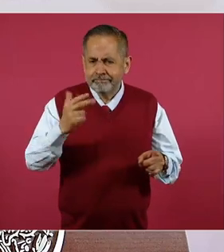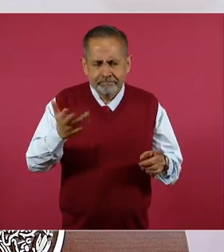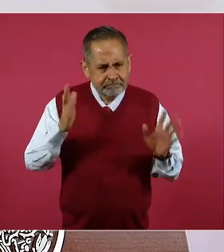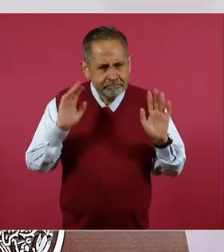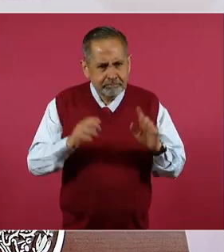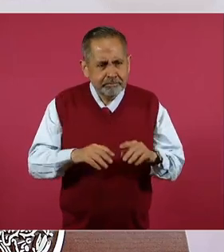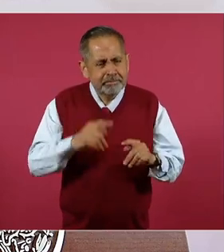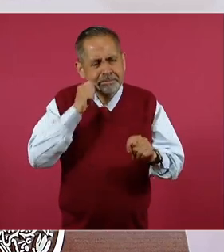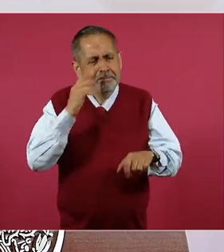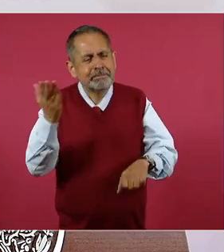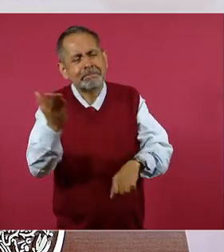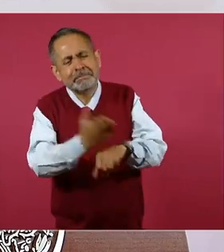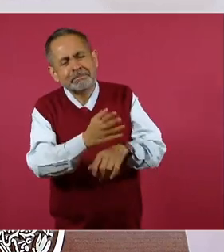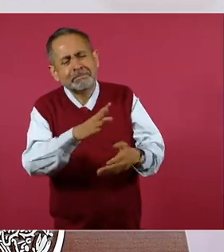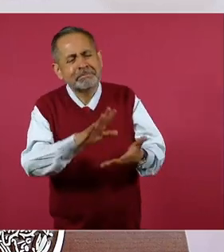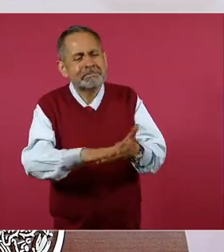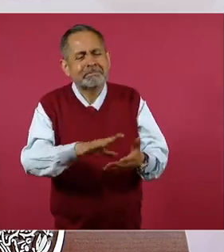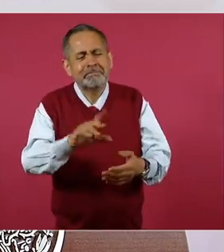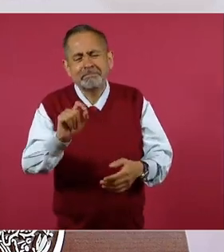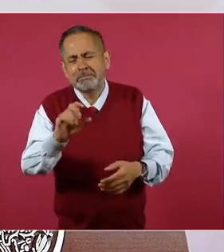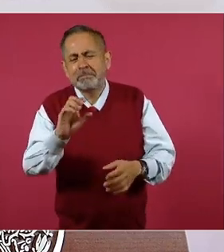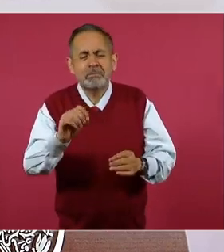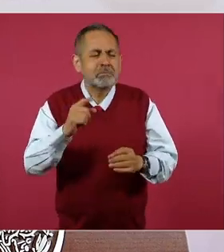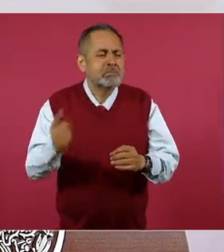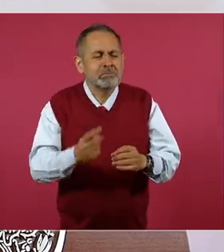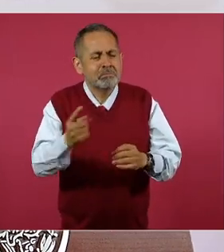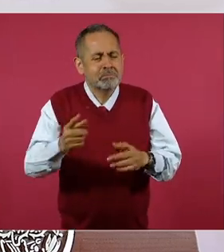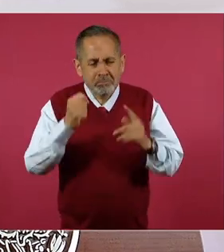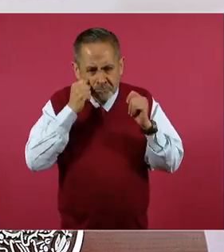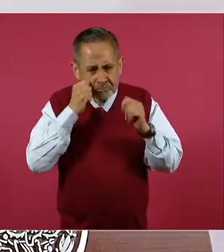independientemente de cuántos años